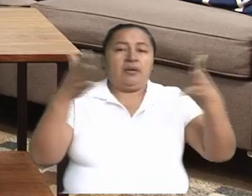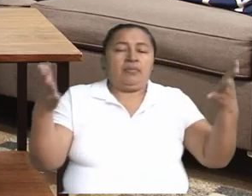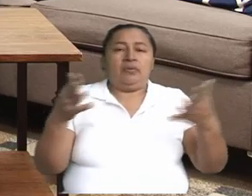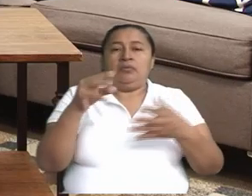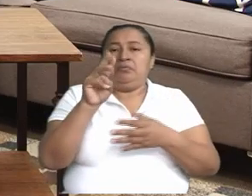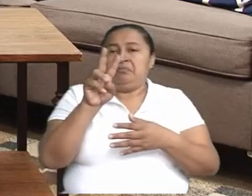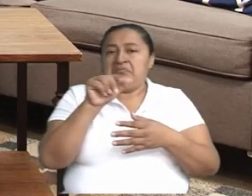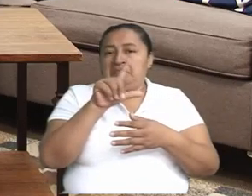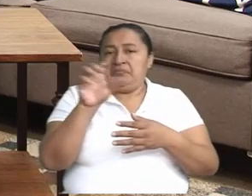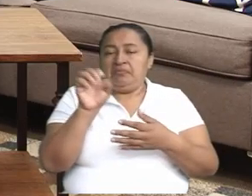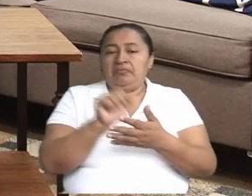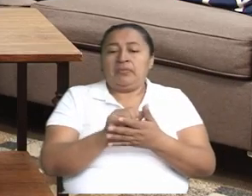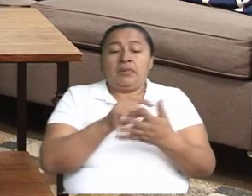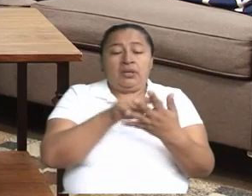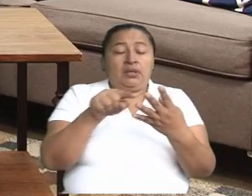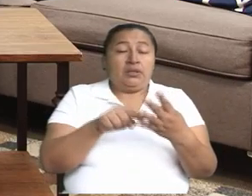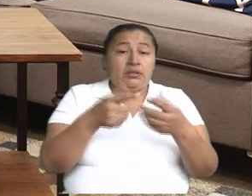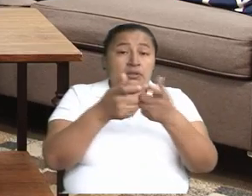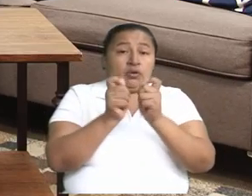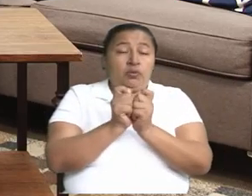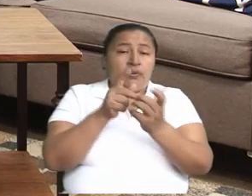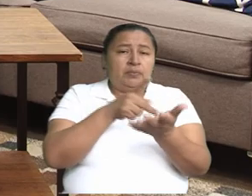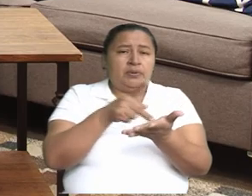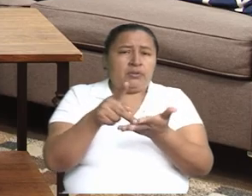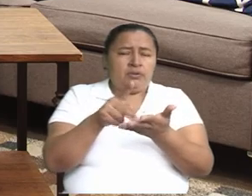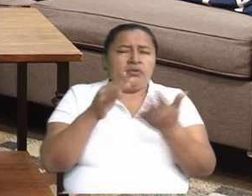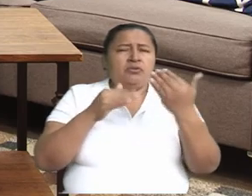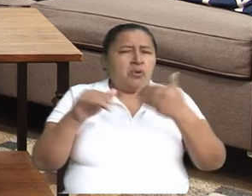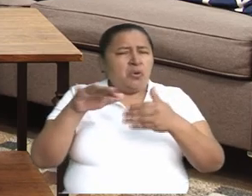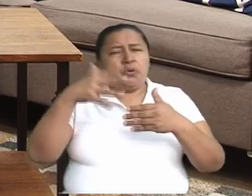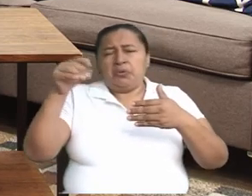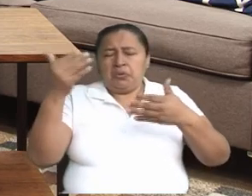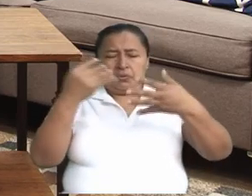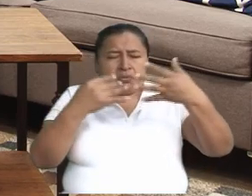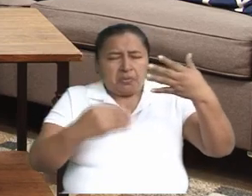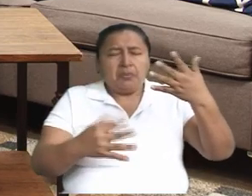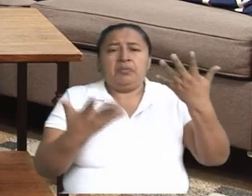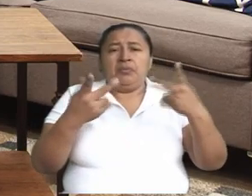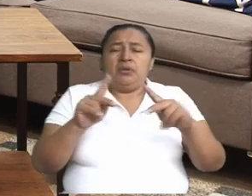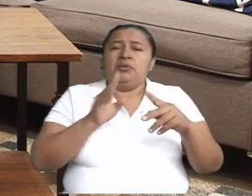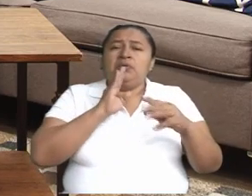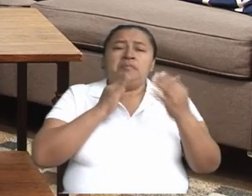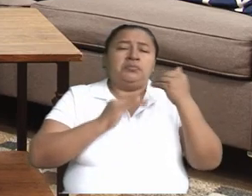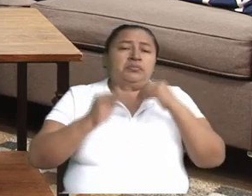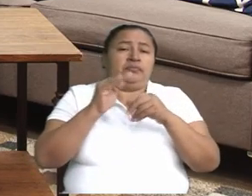los ese grupo de partidos, son más pues, te estoy mencionando los principales.